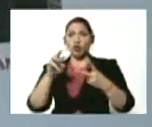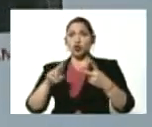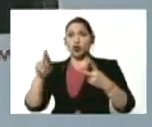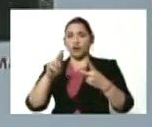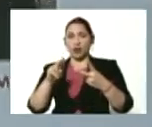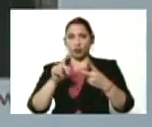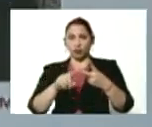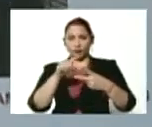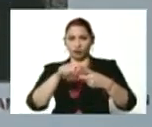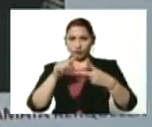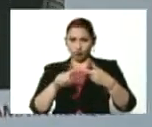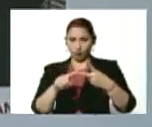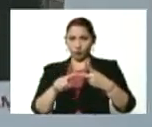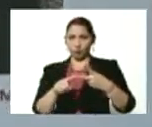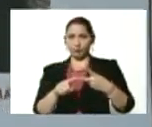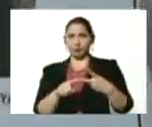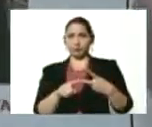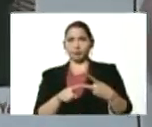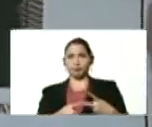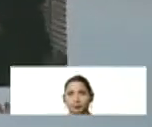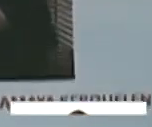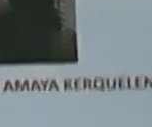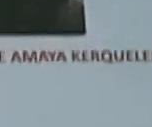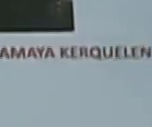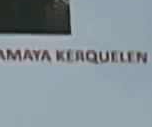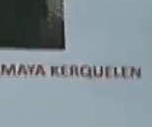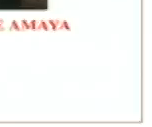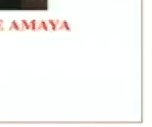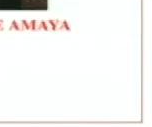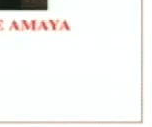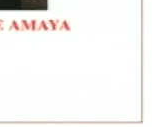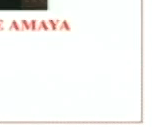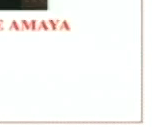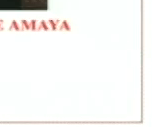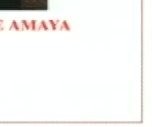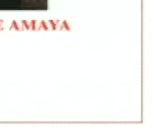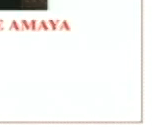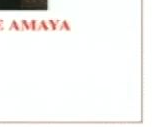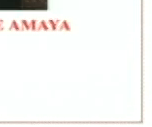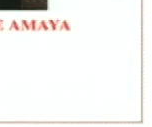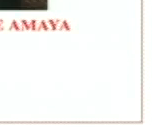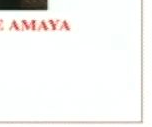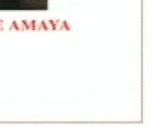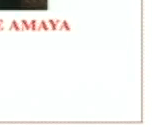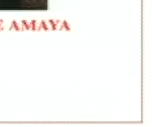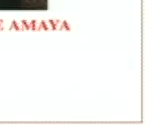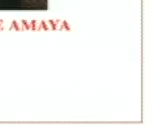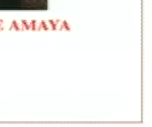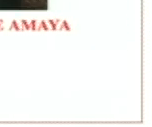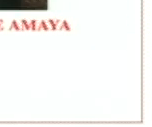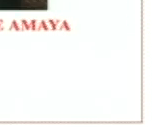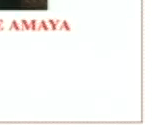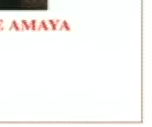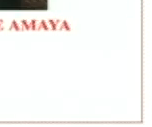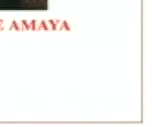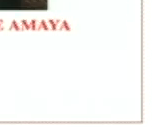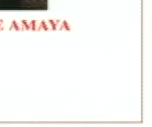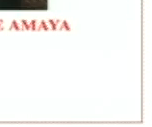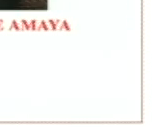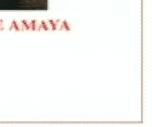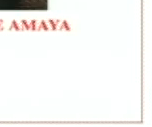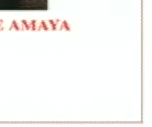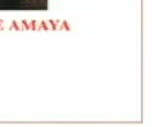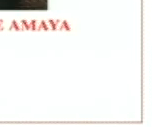Amaya Kerkelen, si esta denuncia que hace el desertor Juan Luis Gutiérrez Aranguren es cierta o no.